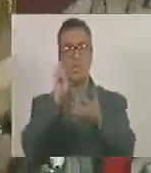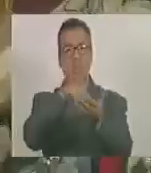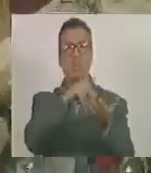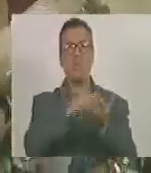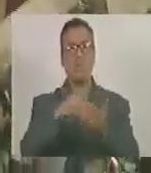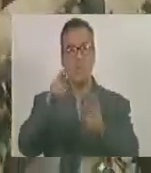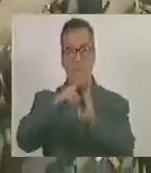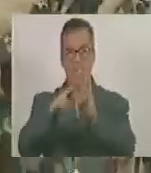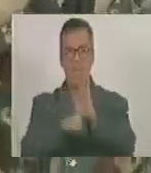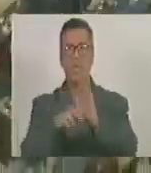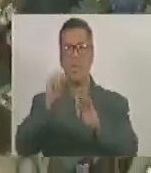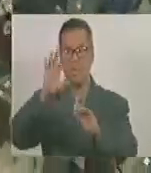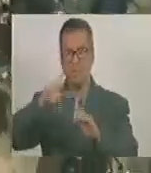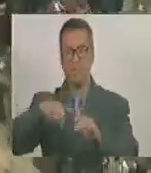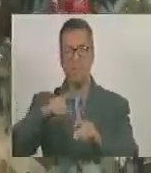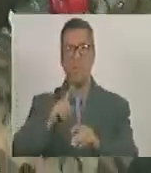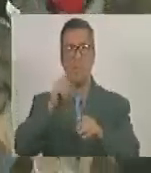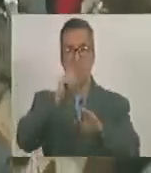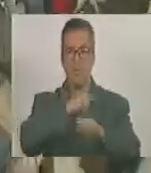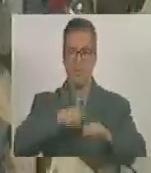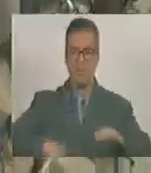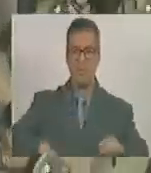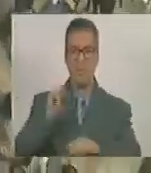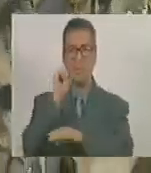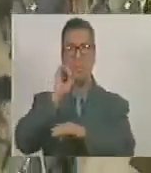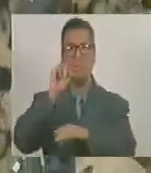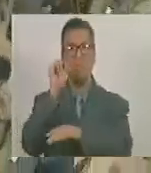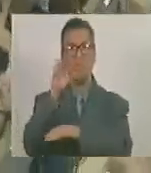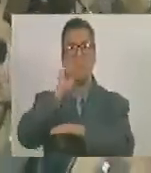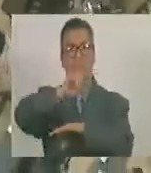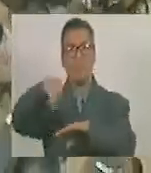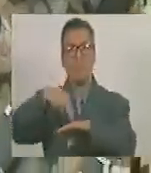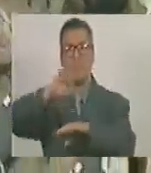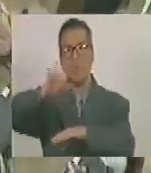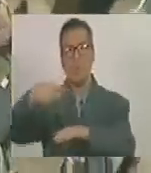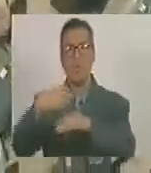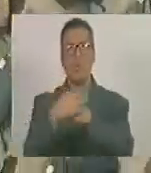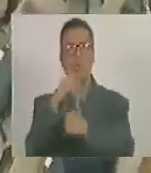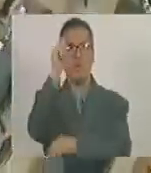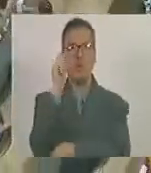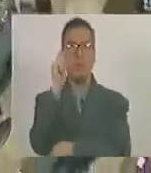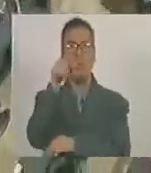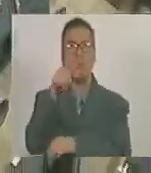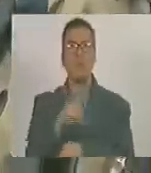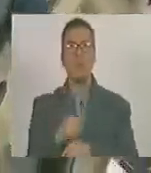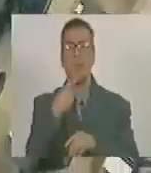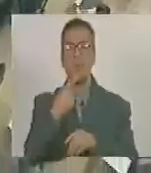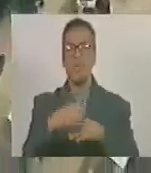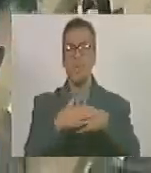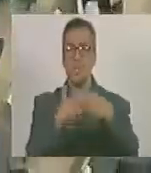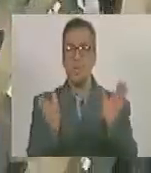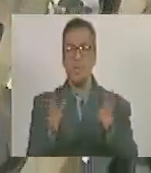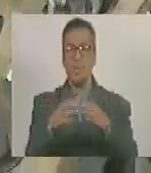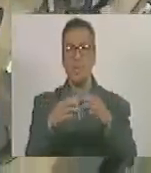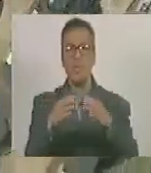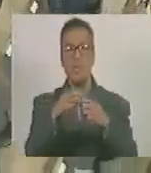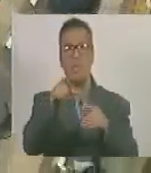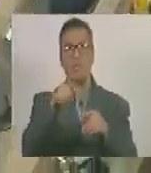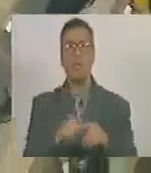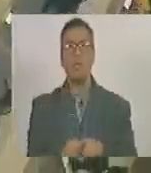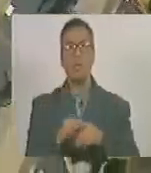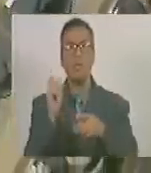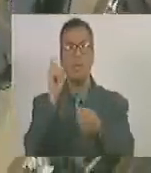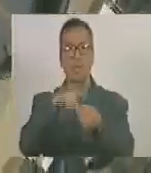del quórum reglamentario, el presidente de la Asamblea Nacional, diputado Jorge Rodríguez Gómez, declaró abierta la sesión ordinaria con